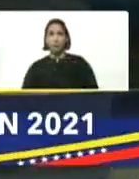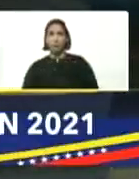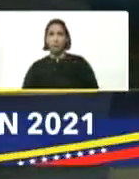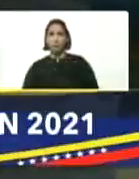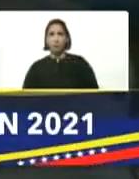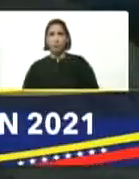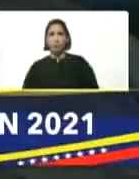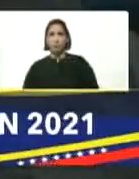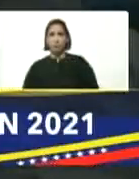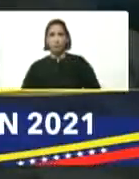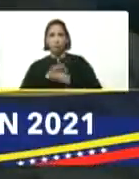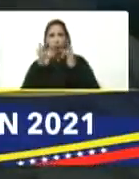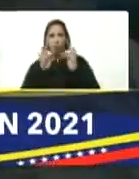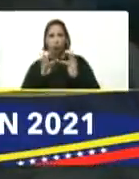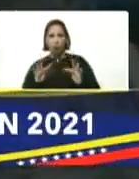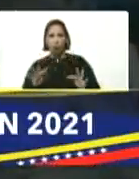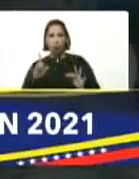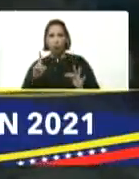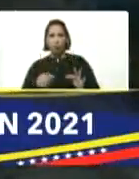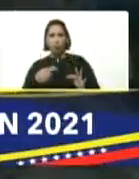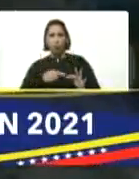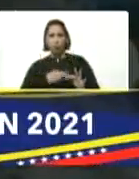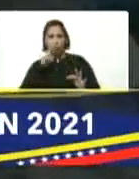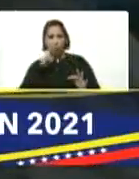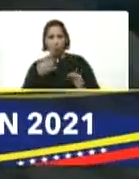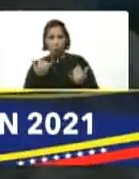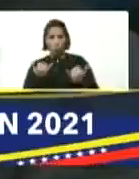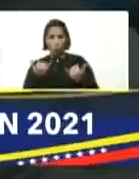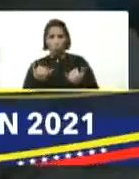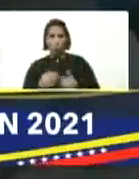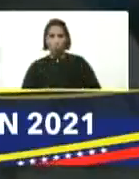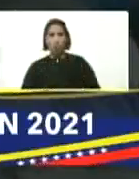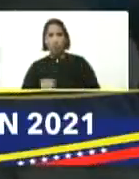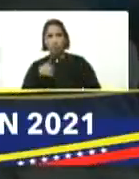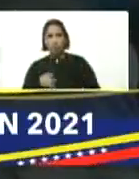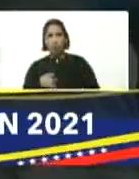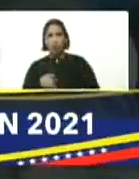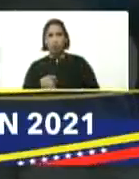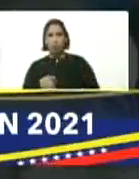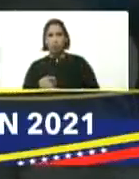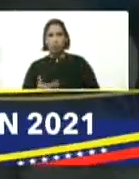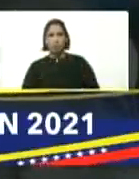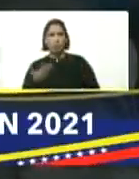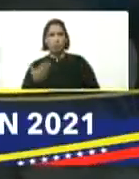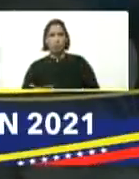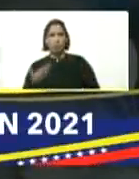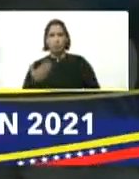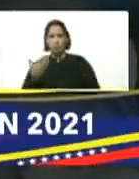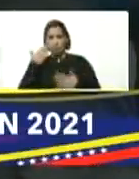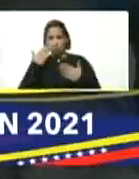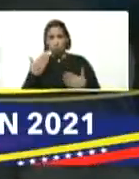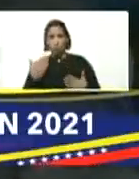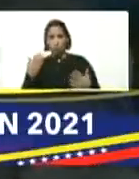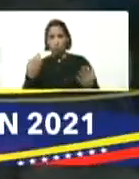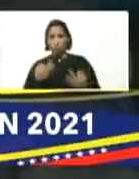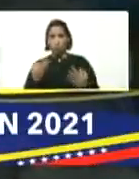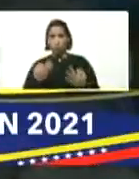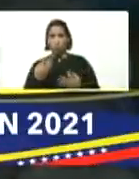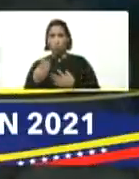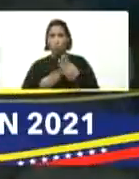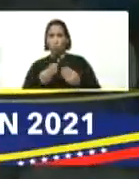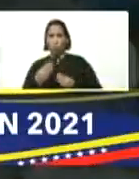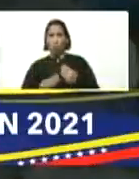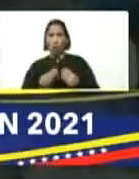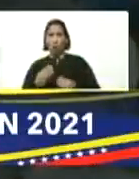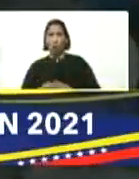de formatos que acabamos de ver. Esto es una proeza que conviene saludar y yo realmente lo hago con